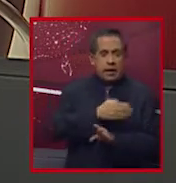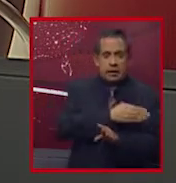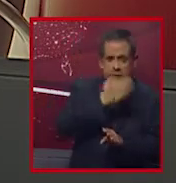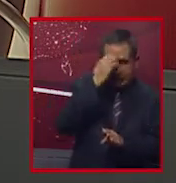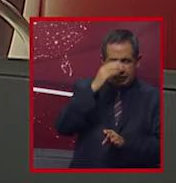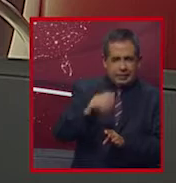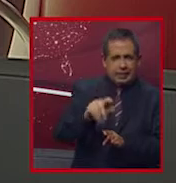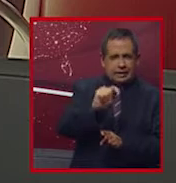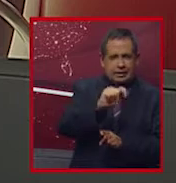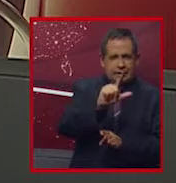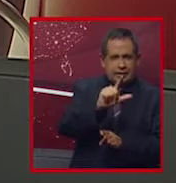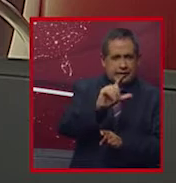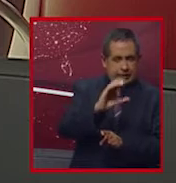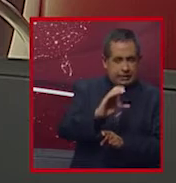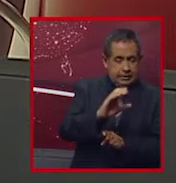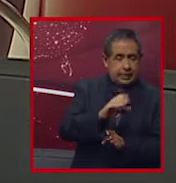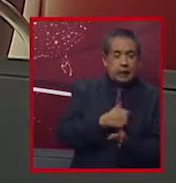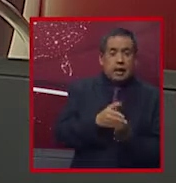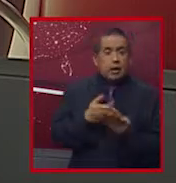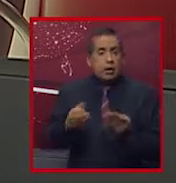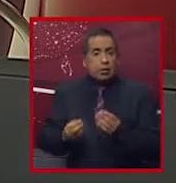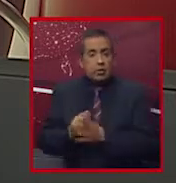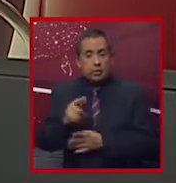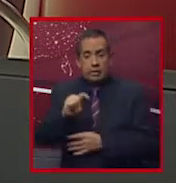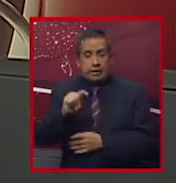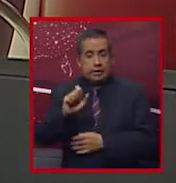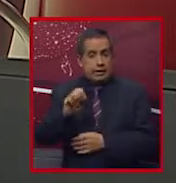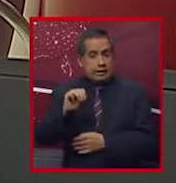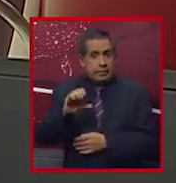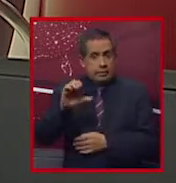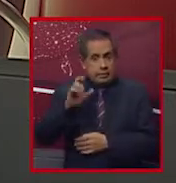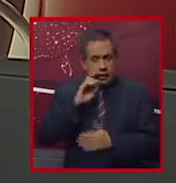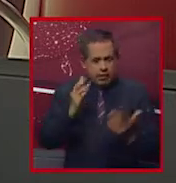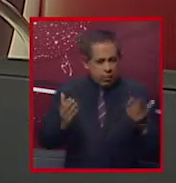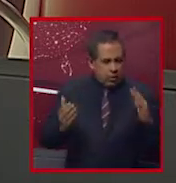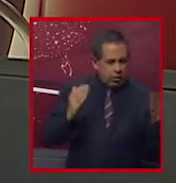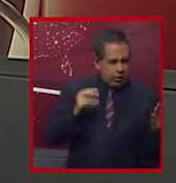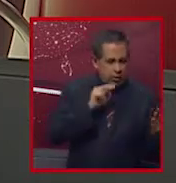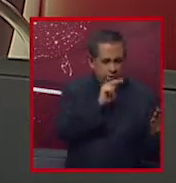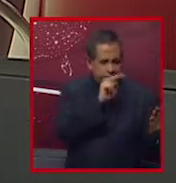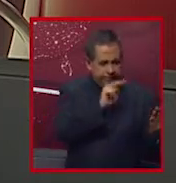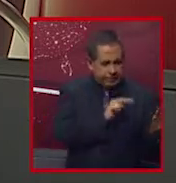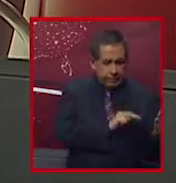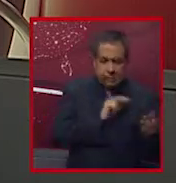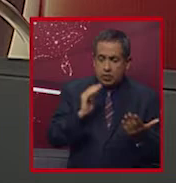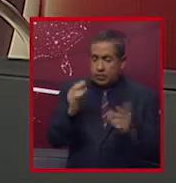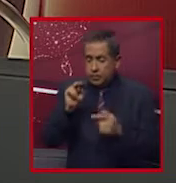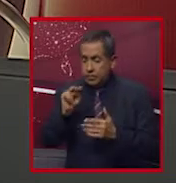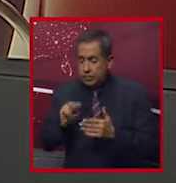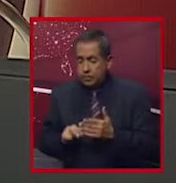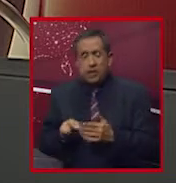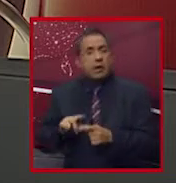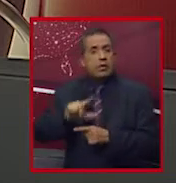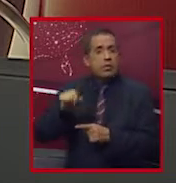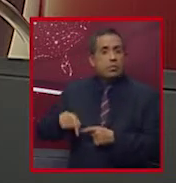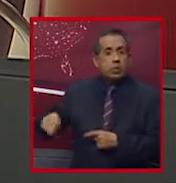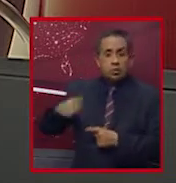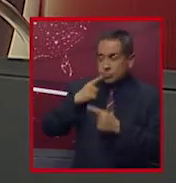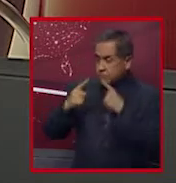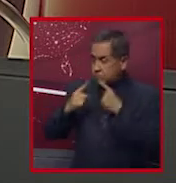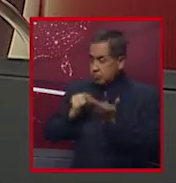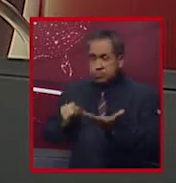Ya hay un antecedente, por supuesto, en la historia del Senado. Hay que revisar todos estos elementos por parte de las áreas parlamentarias y de ahí se dicta el